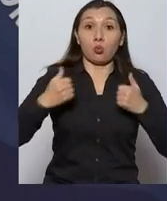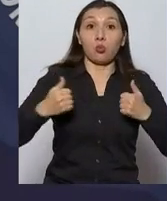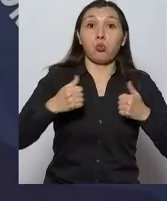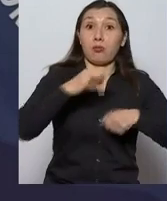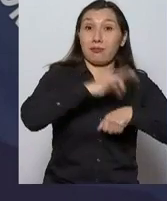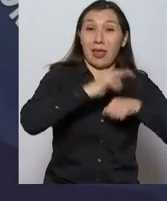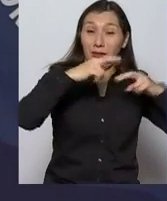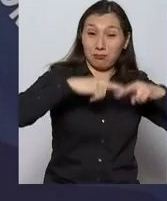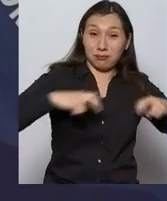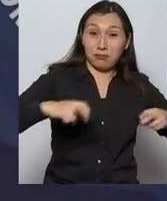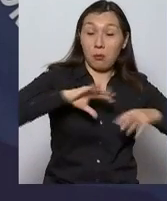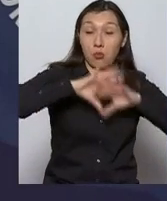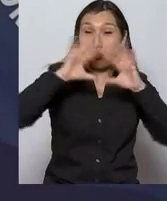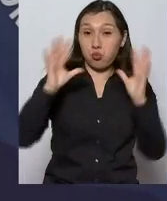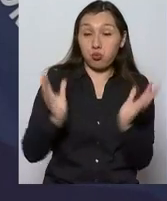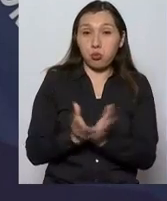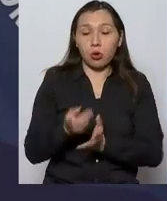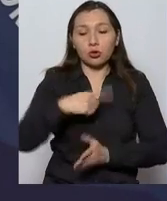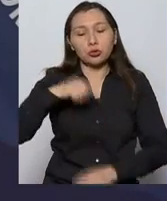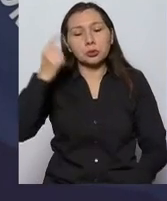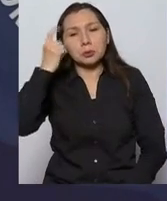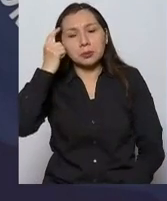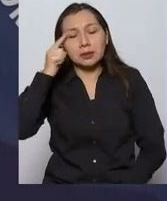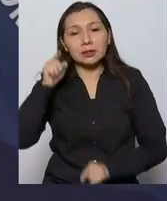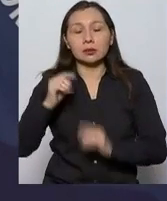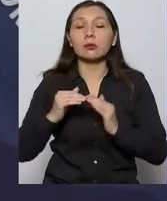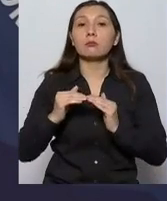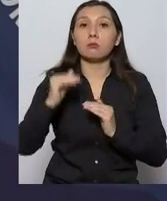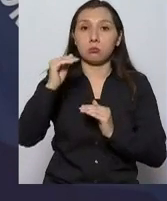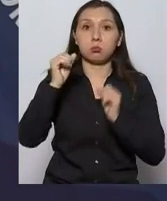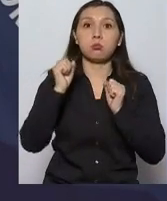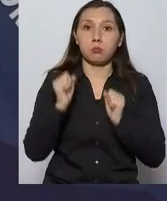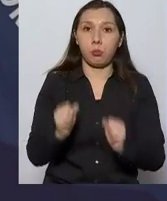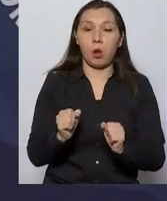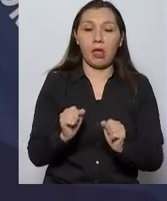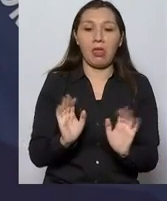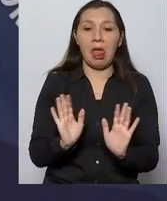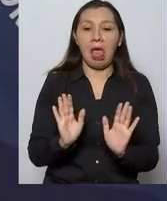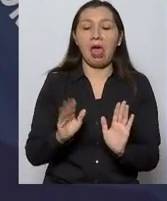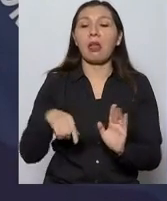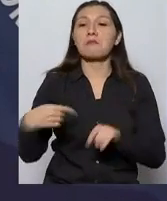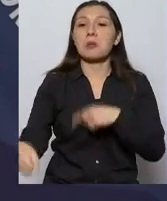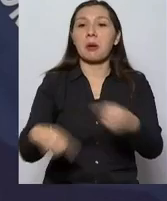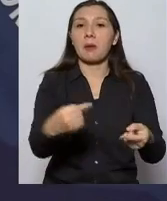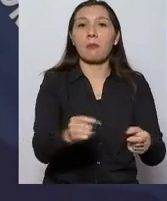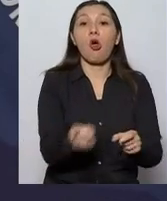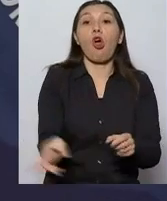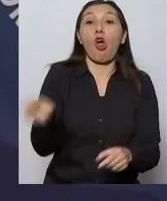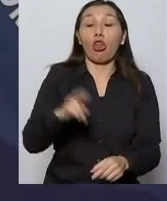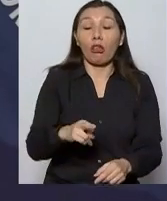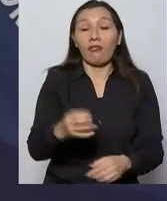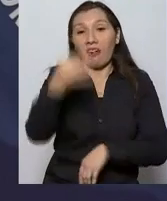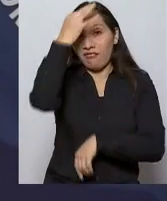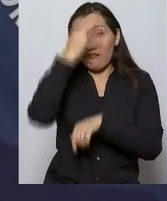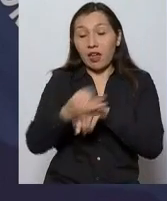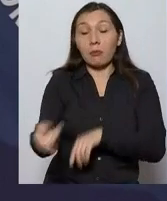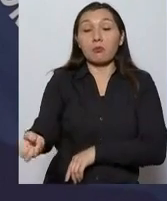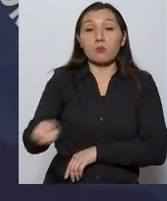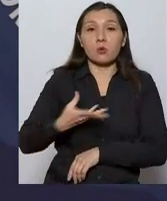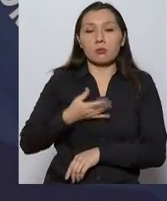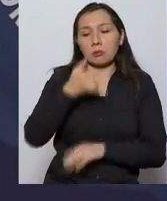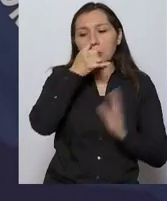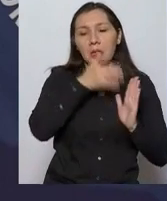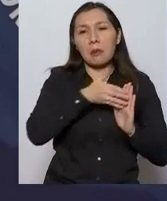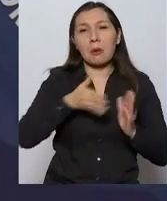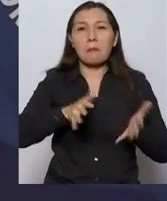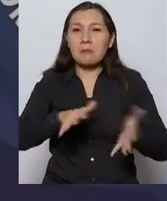del mundo, asumimos que es una alta probabilidad de que no contagien ni se vuelvan a enfermar, al menos por un